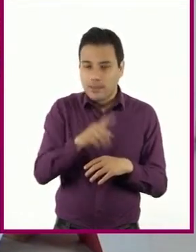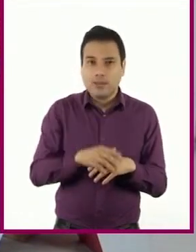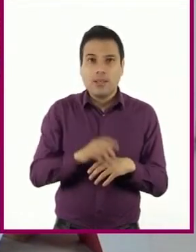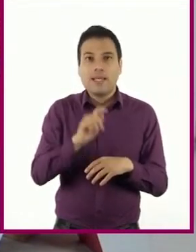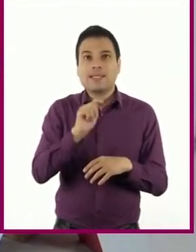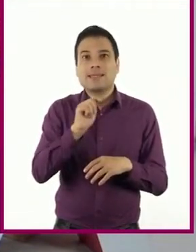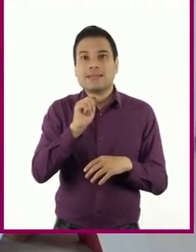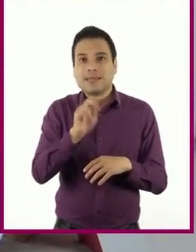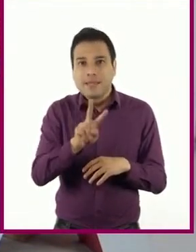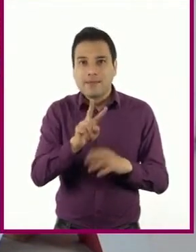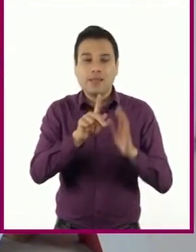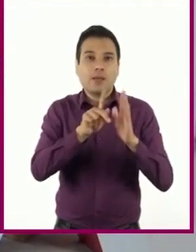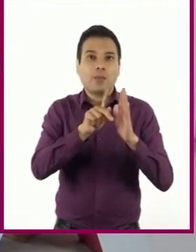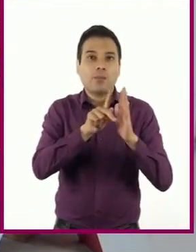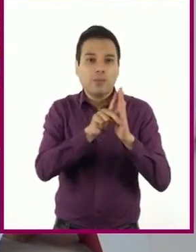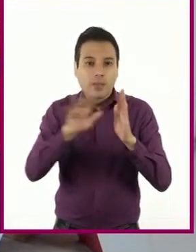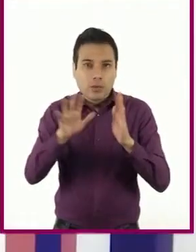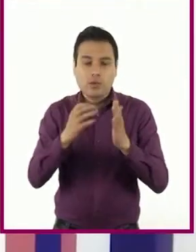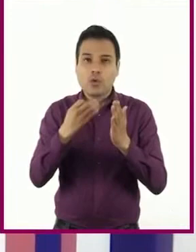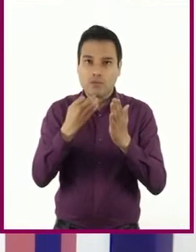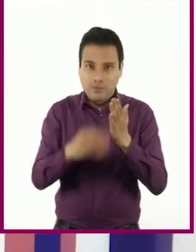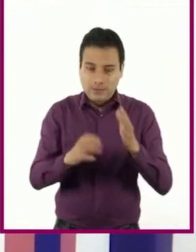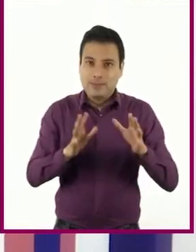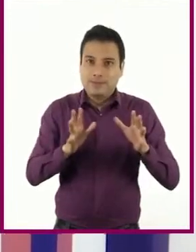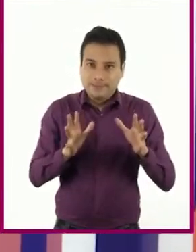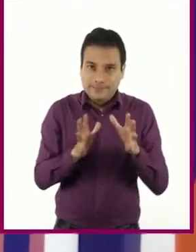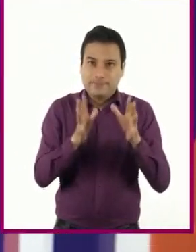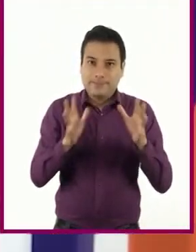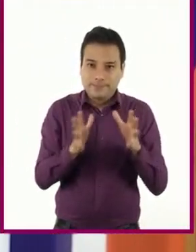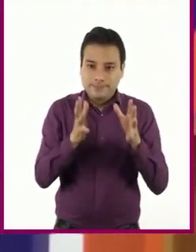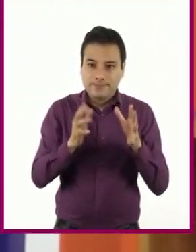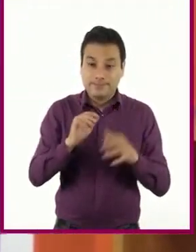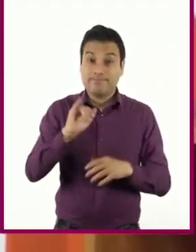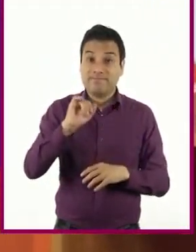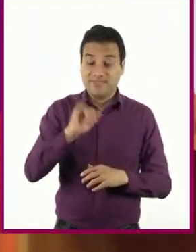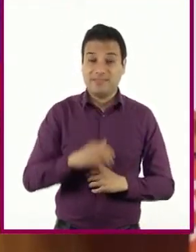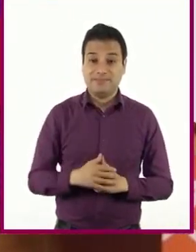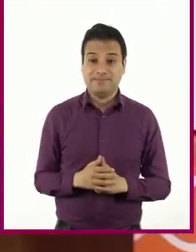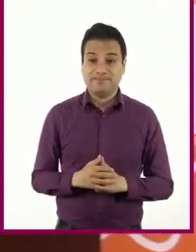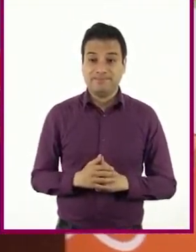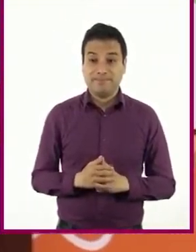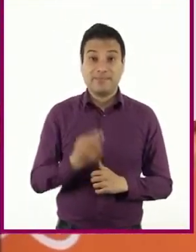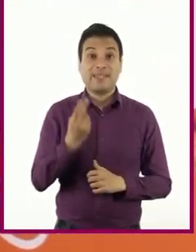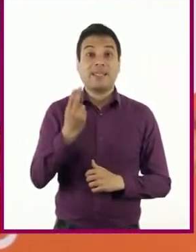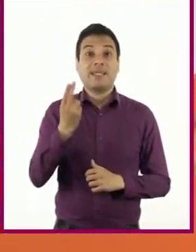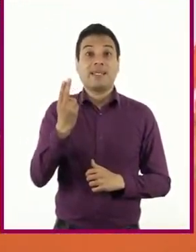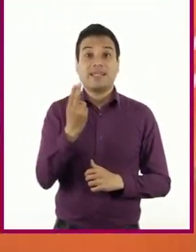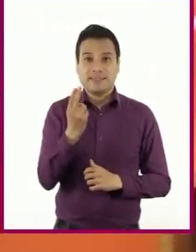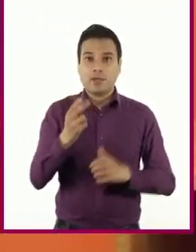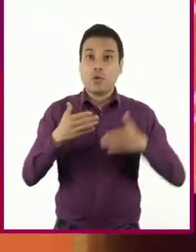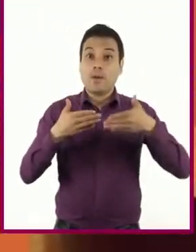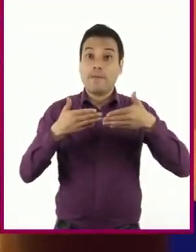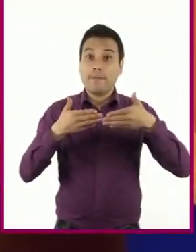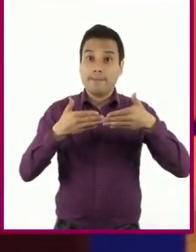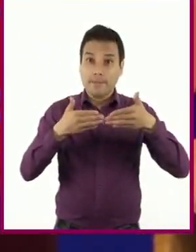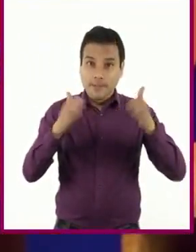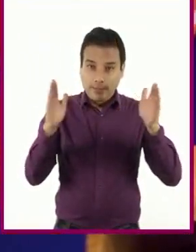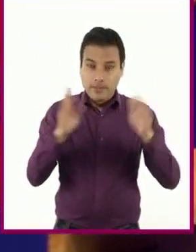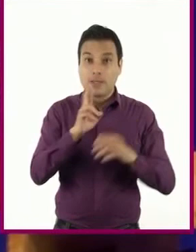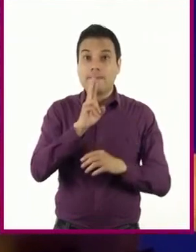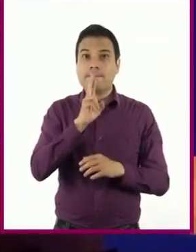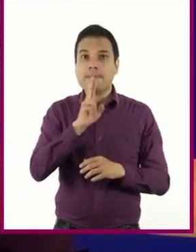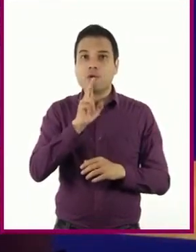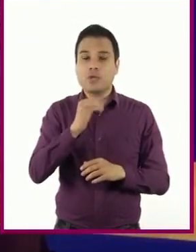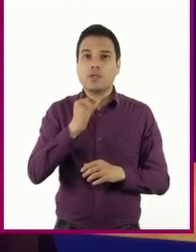si fomentaran más estas prácticas. Así es importante abrir espacios en la sociedad para la convivencia de